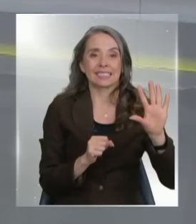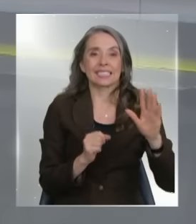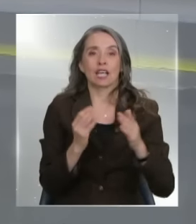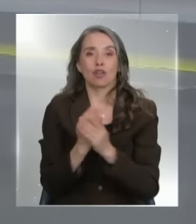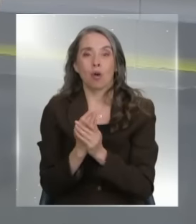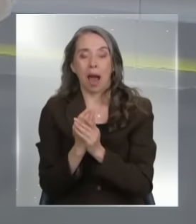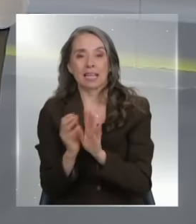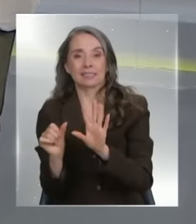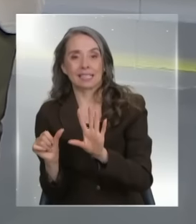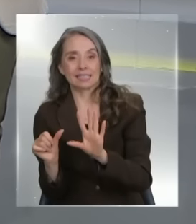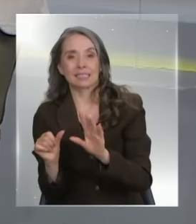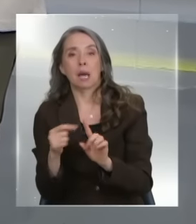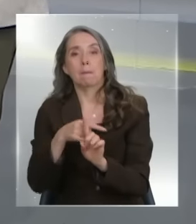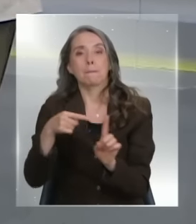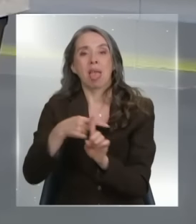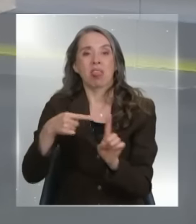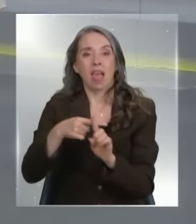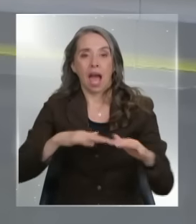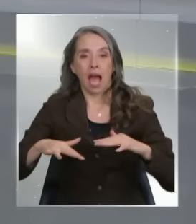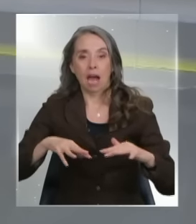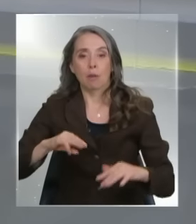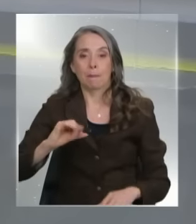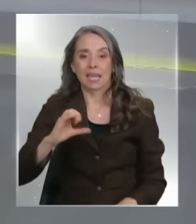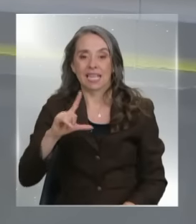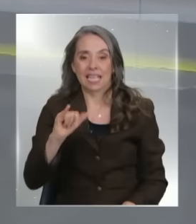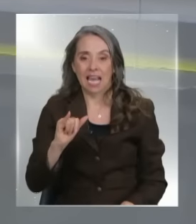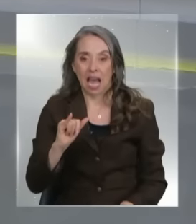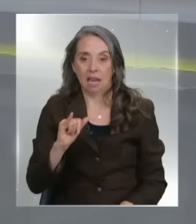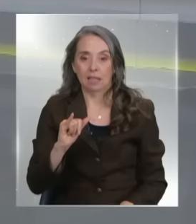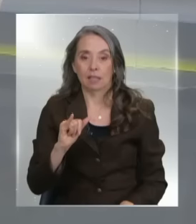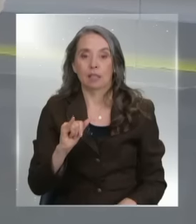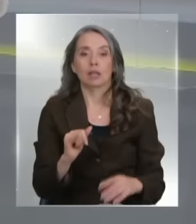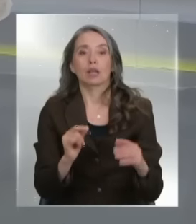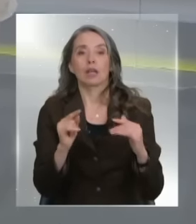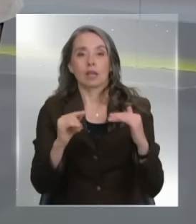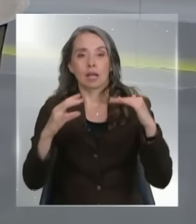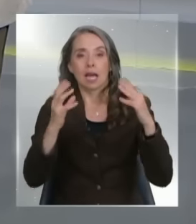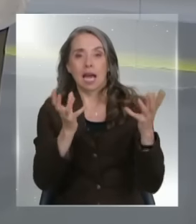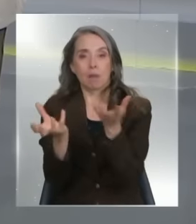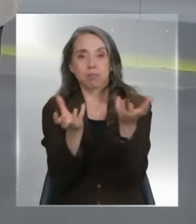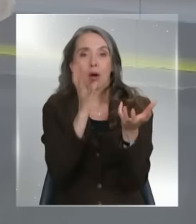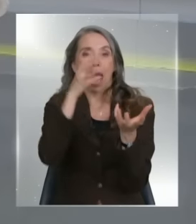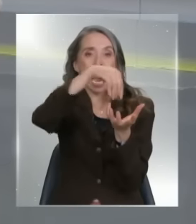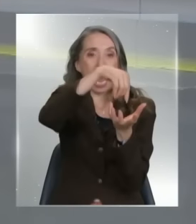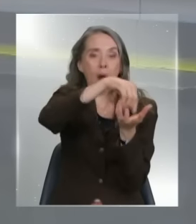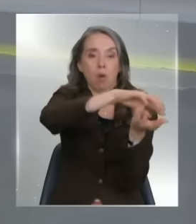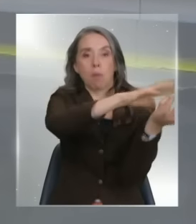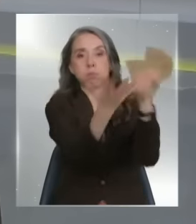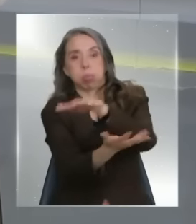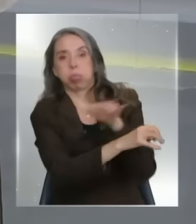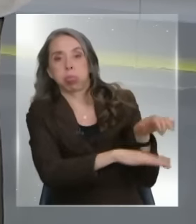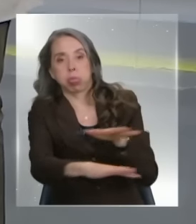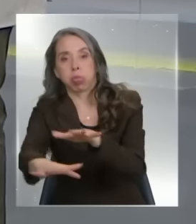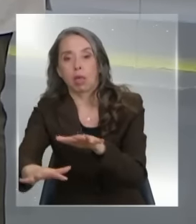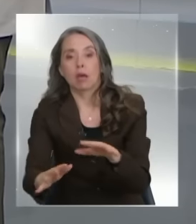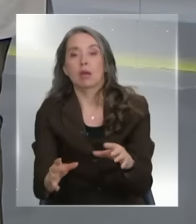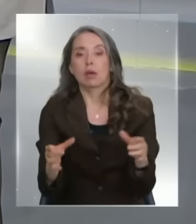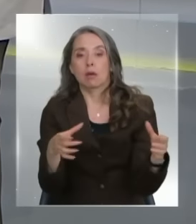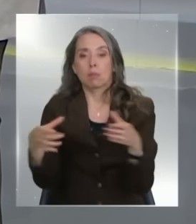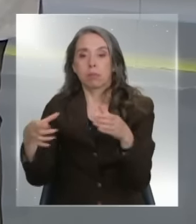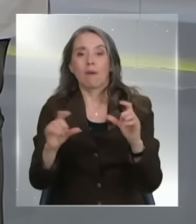son sismos de mediana intensidad en la escala de Mercalli. Los recipientes con líquidos se derraman, así como los objetos